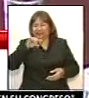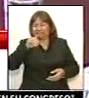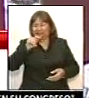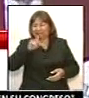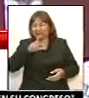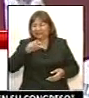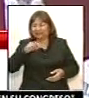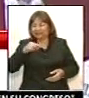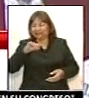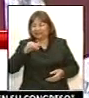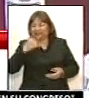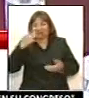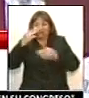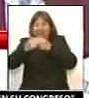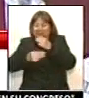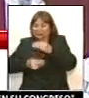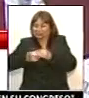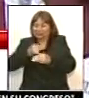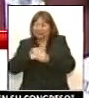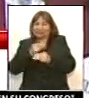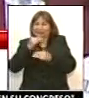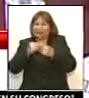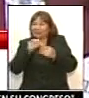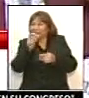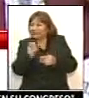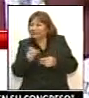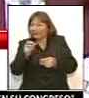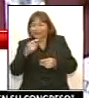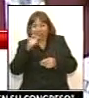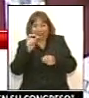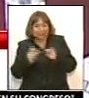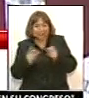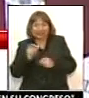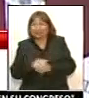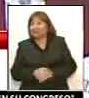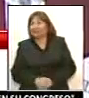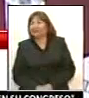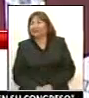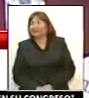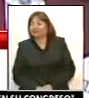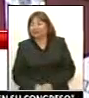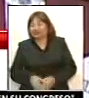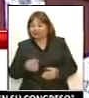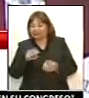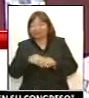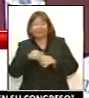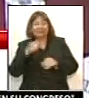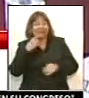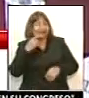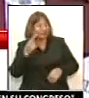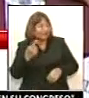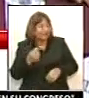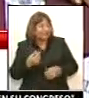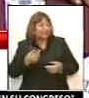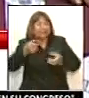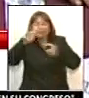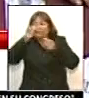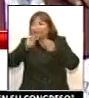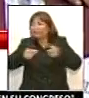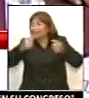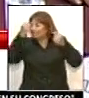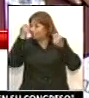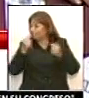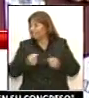El mundo, desde que es mundo, el ser humano, desde que es ser humano, es un ser migrante, no es un hombre que se queda y se